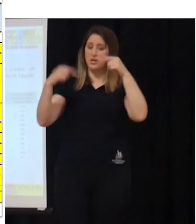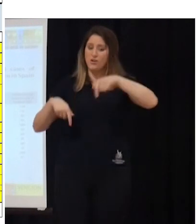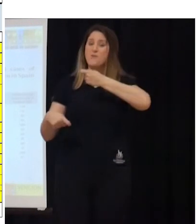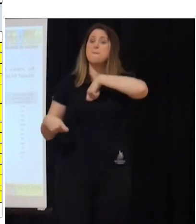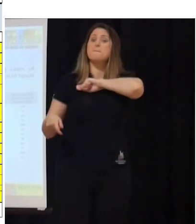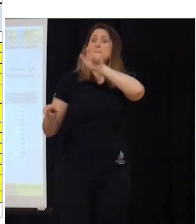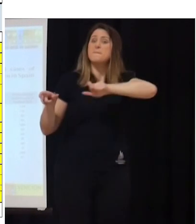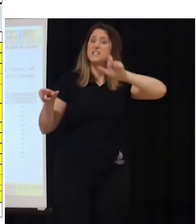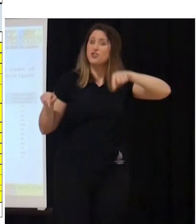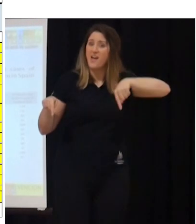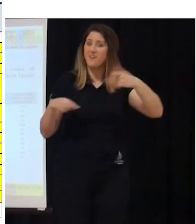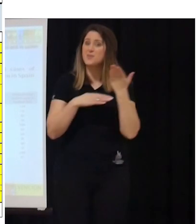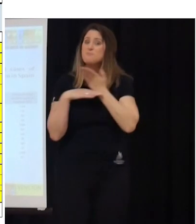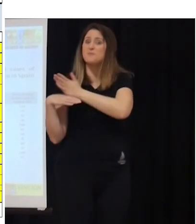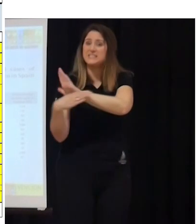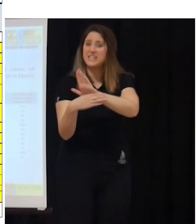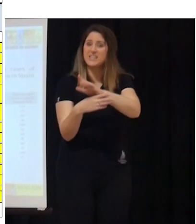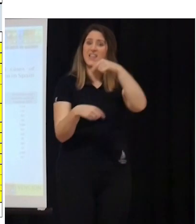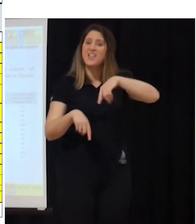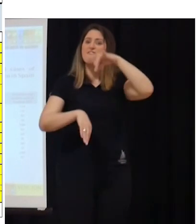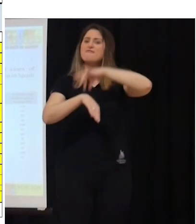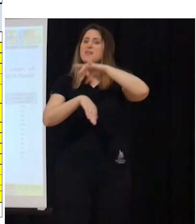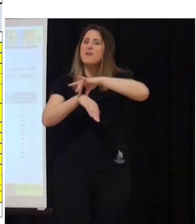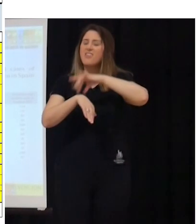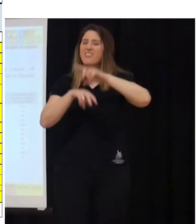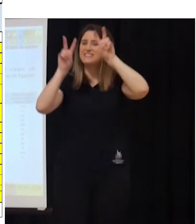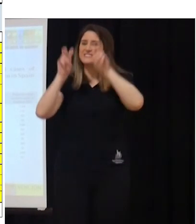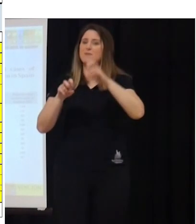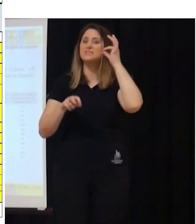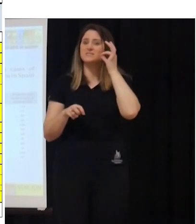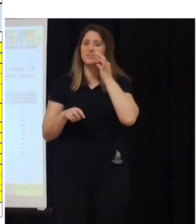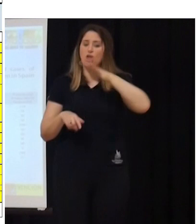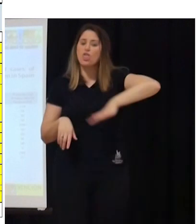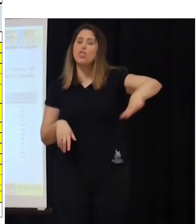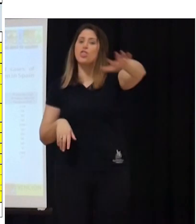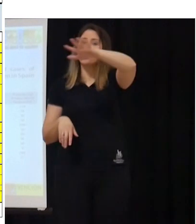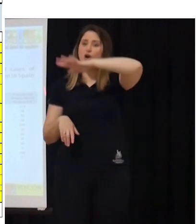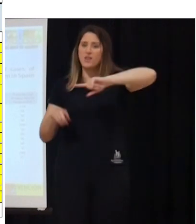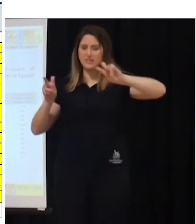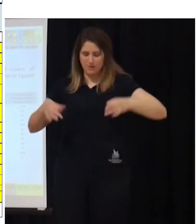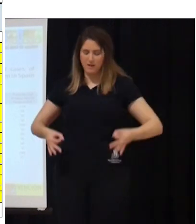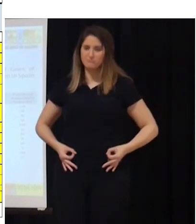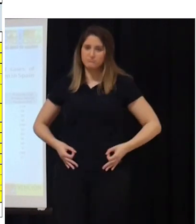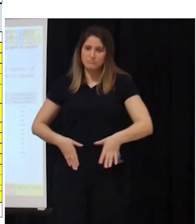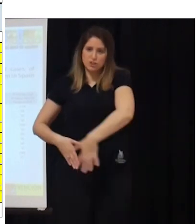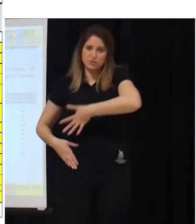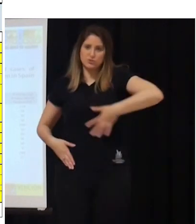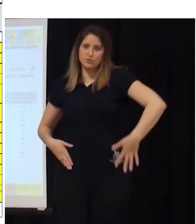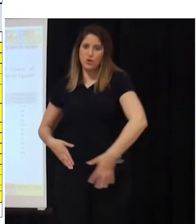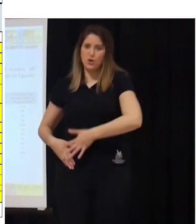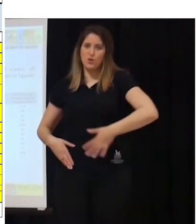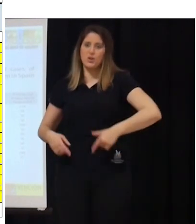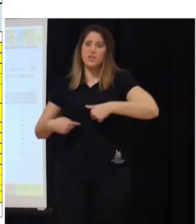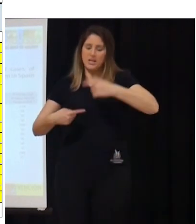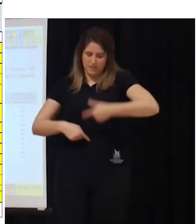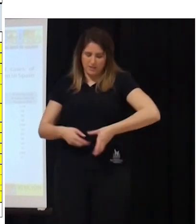española, donde nos presentan los datos de enfermedades en la zona anogenital y en la zona de cabeza y